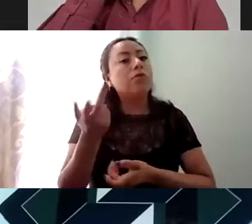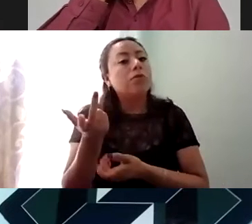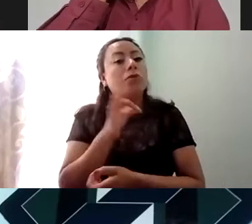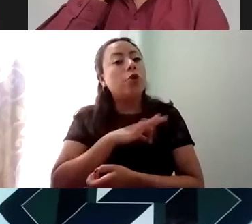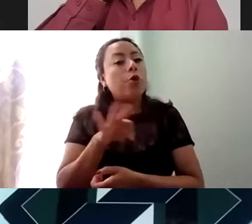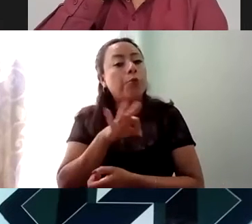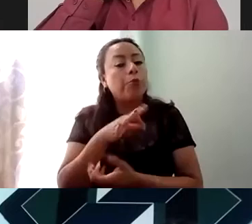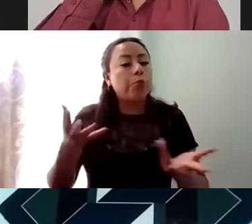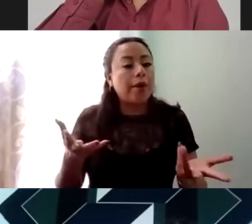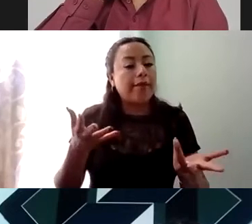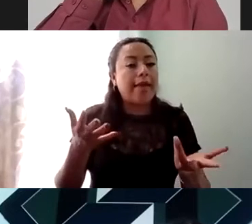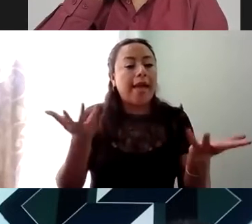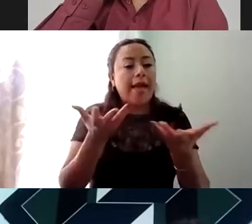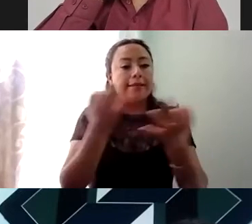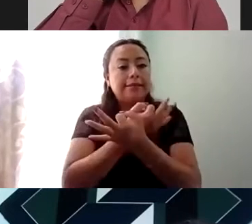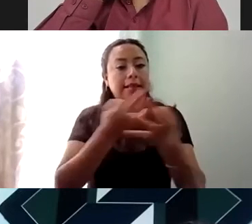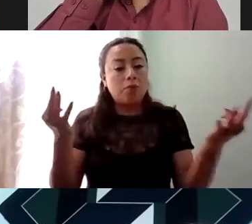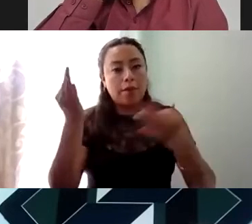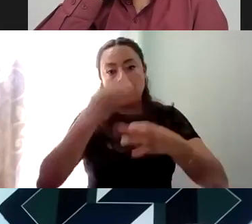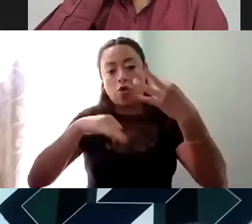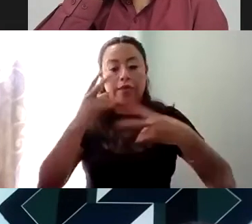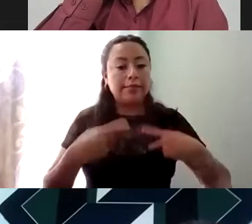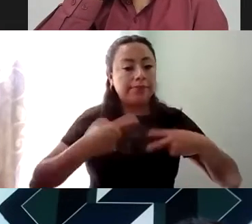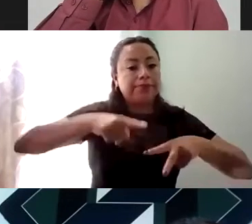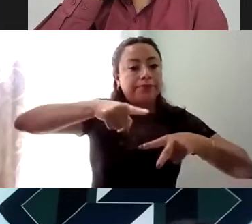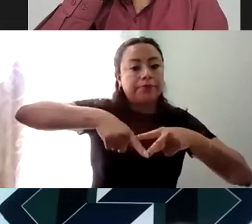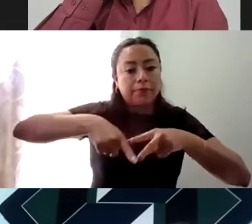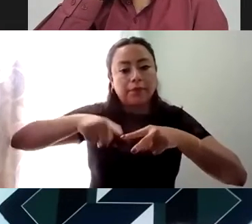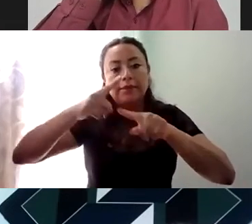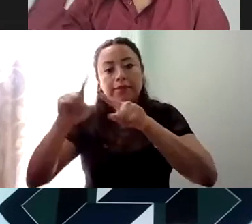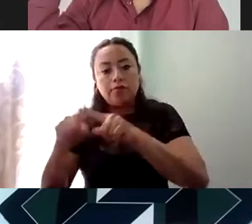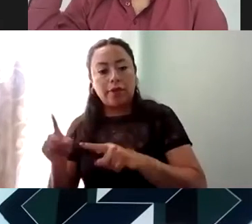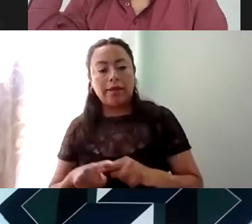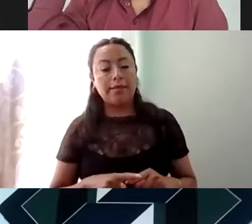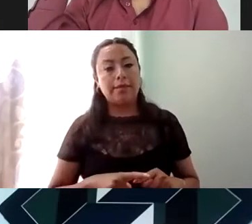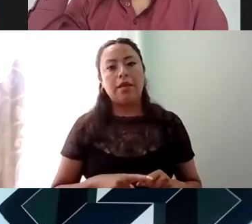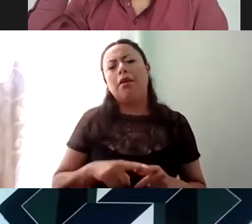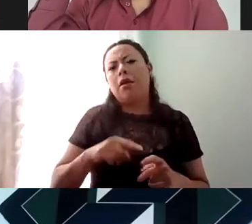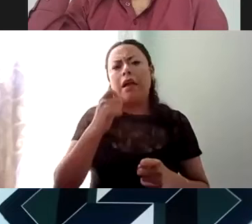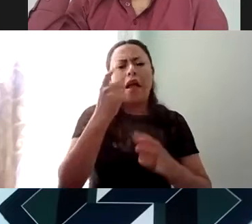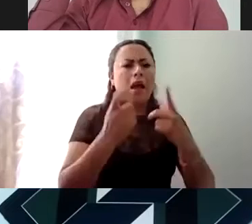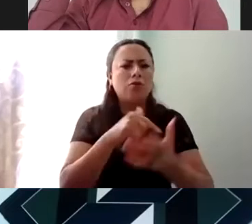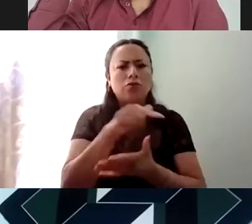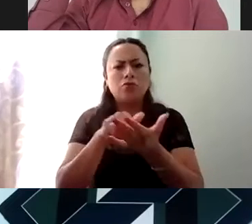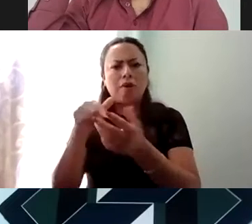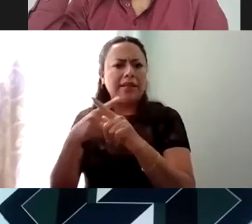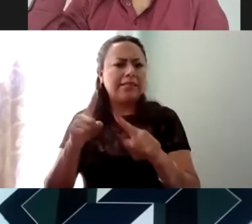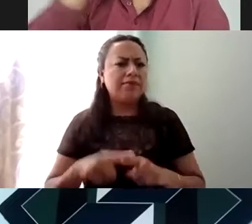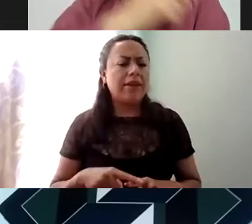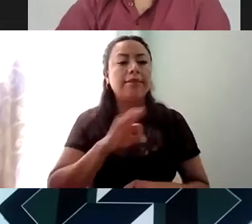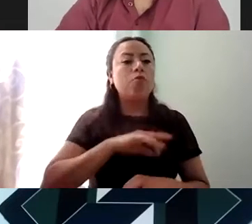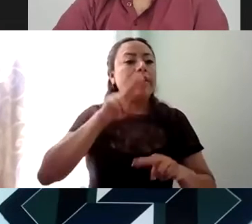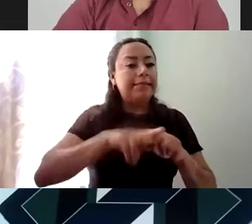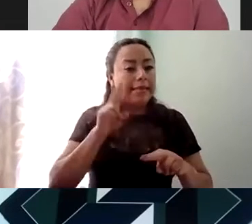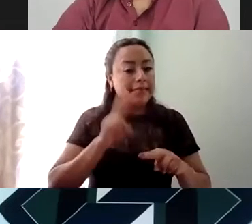que en cualquier parque o en distintos puntos de la Ciudad de México se puede sentar y ya puede agarrar una conexión gratuita para poder